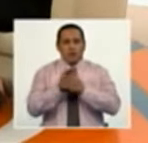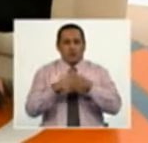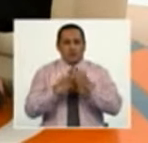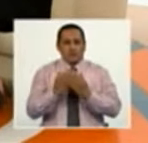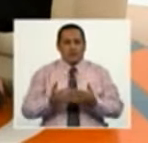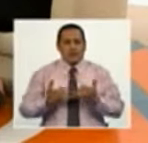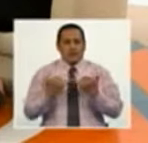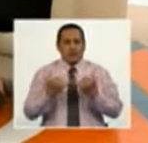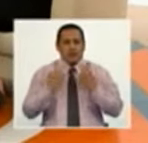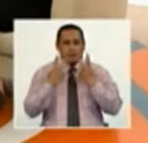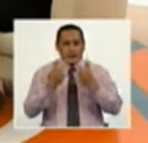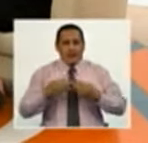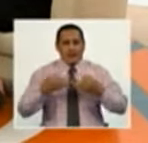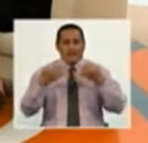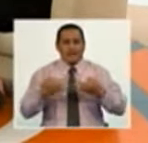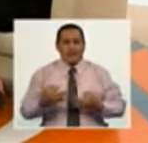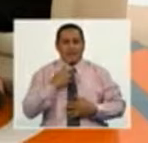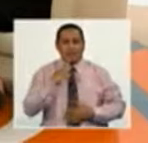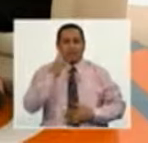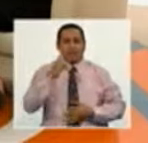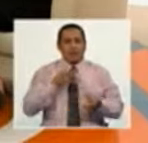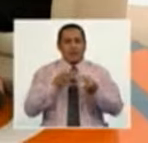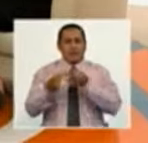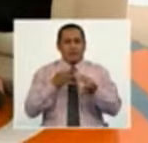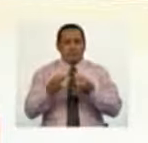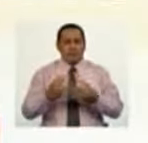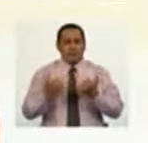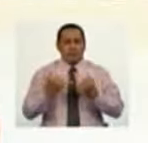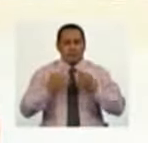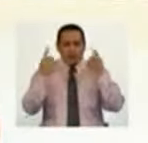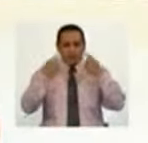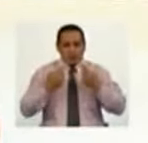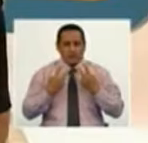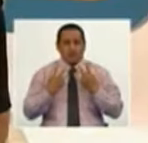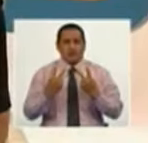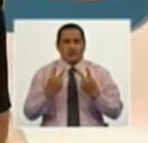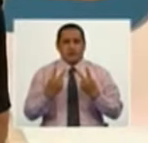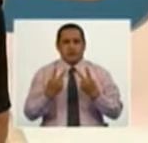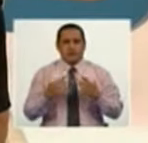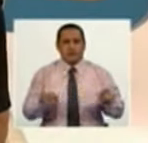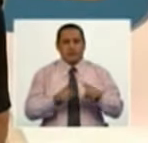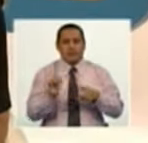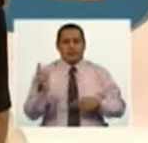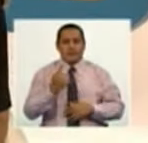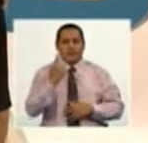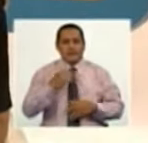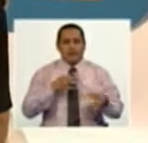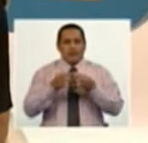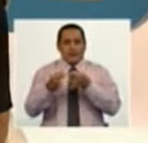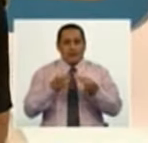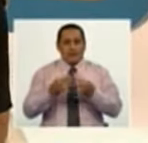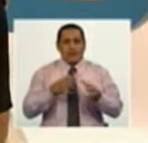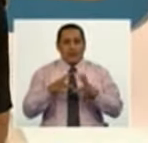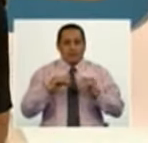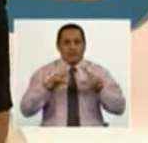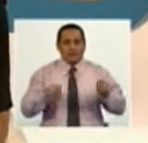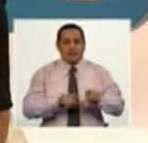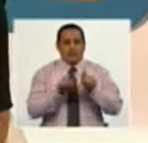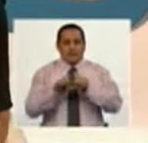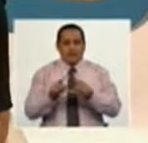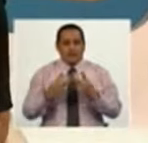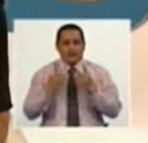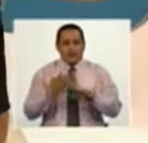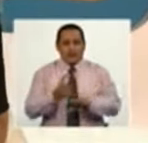de esa calidad de docente para que nos explique así en términos generales de qué hablamos cuando hablamos